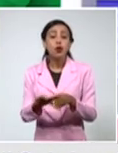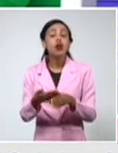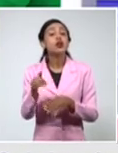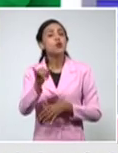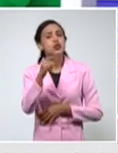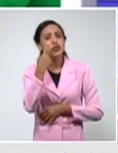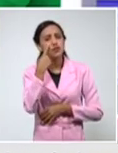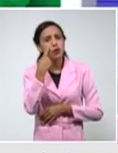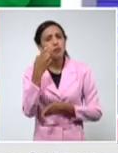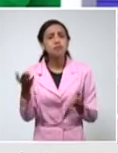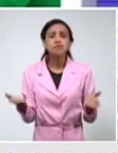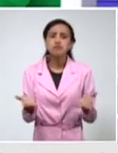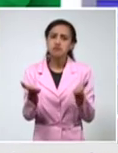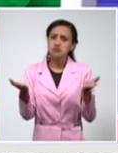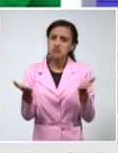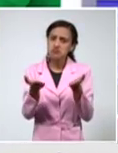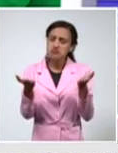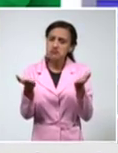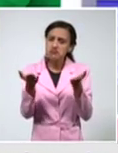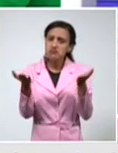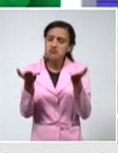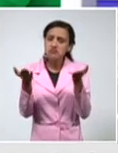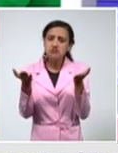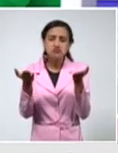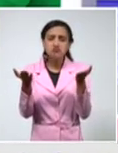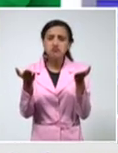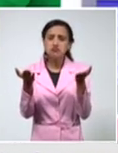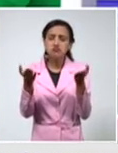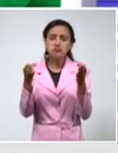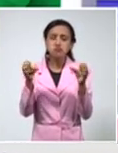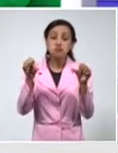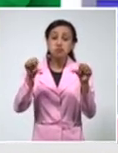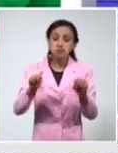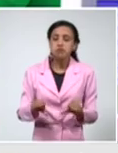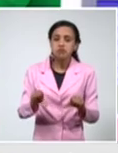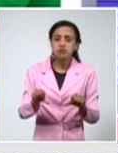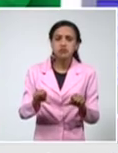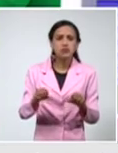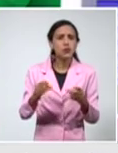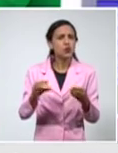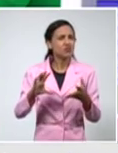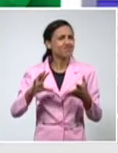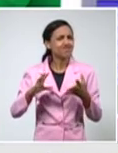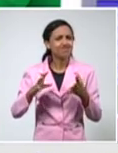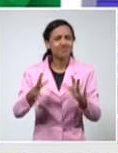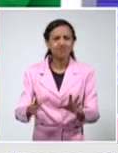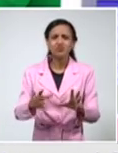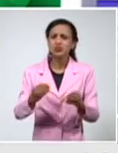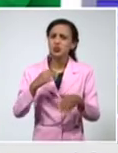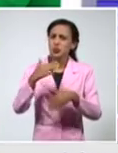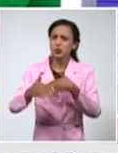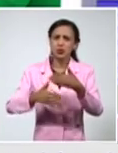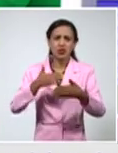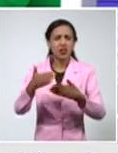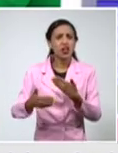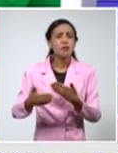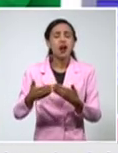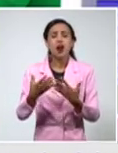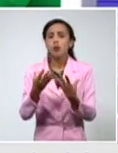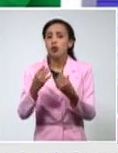evolución un tanto tórpida, con muchas complicaciones, mucha falta de aire.